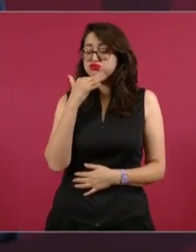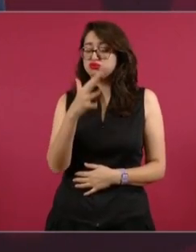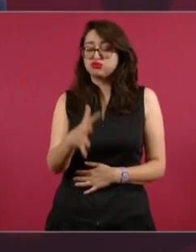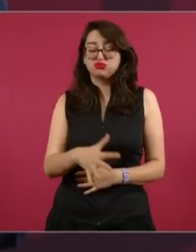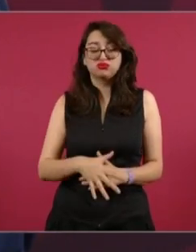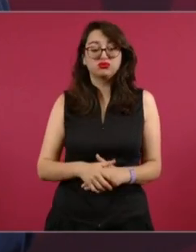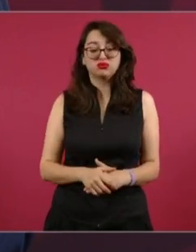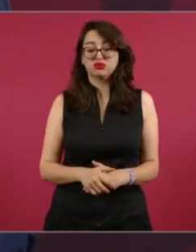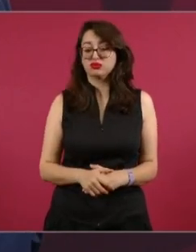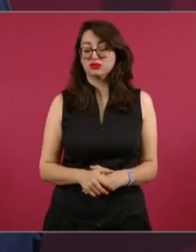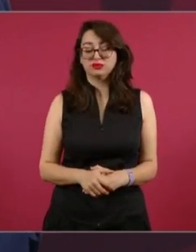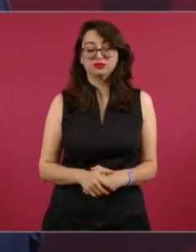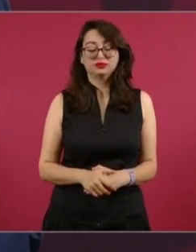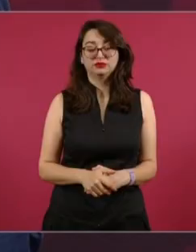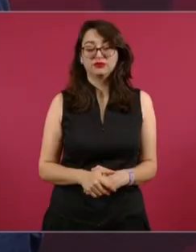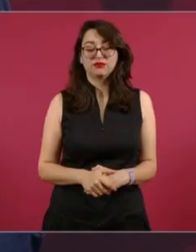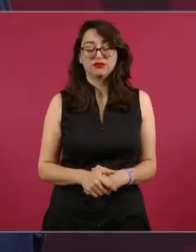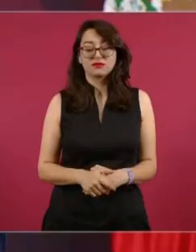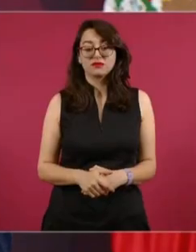y aferrados